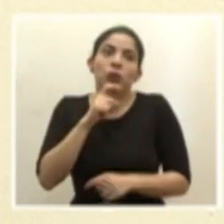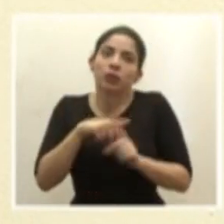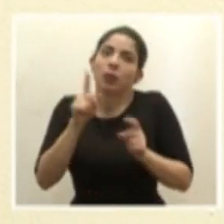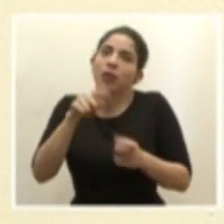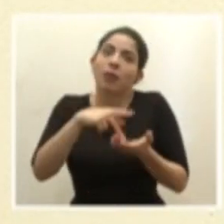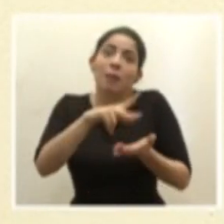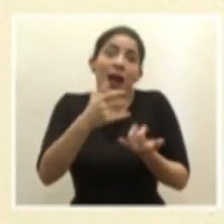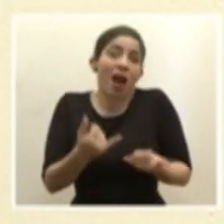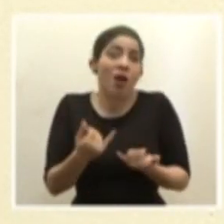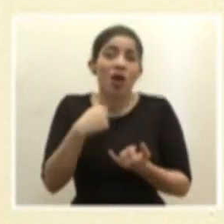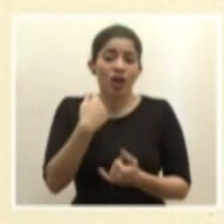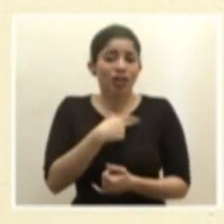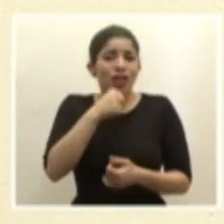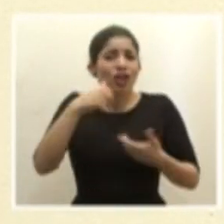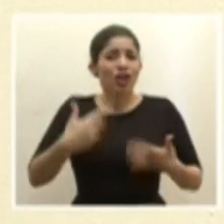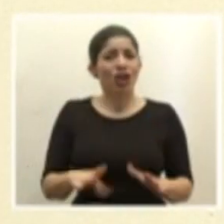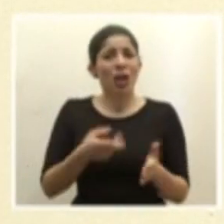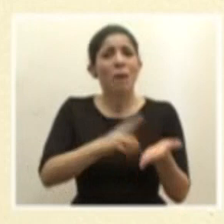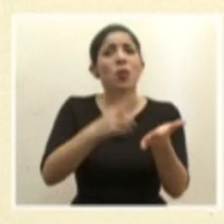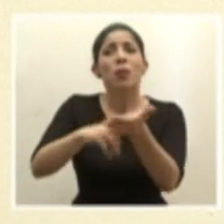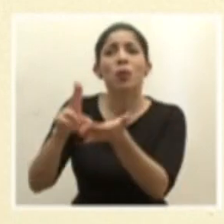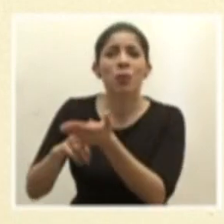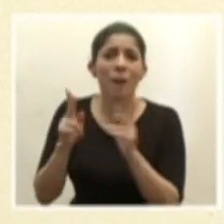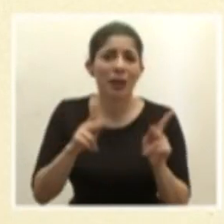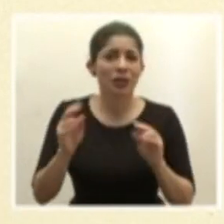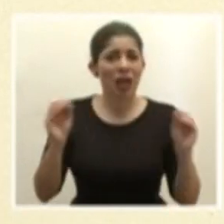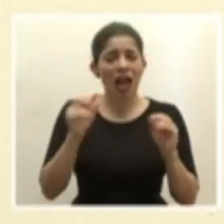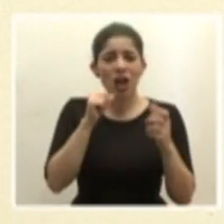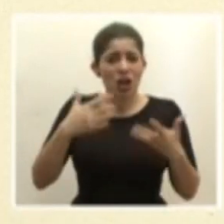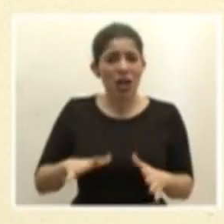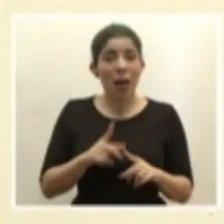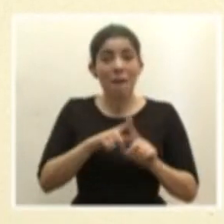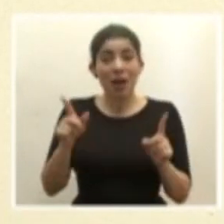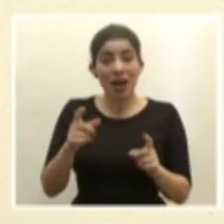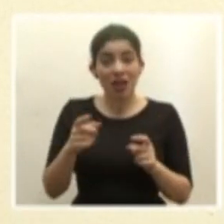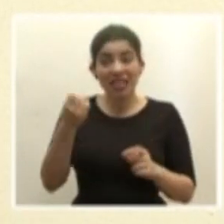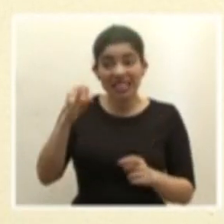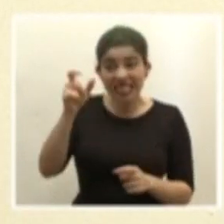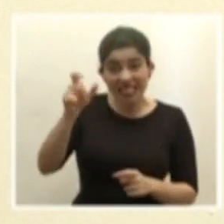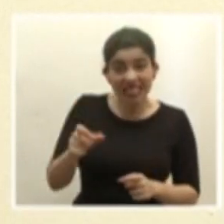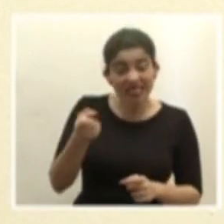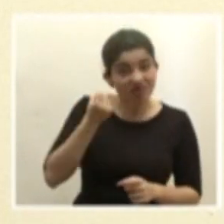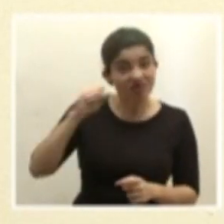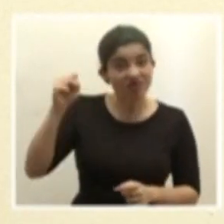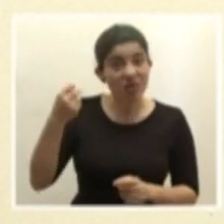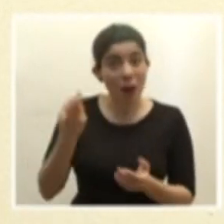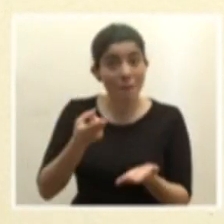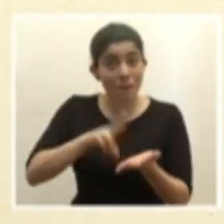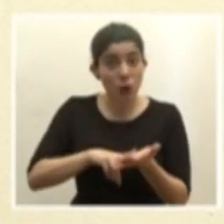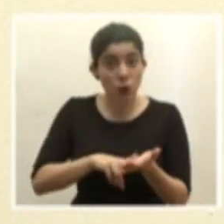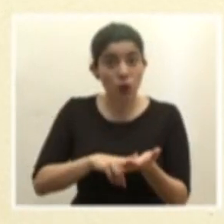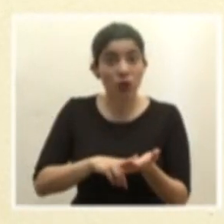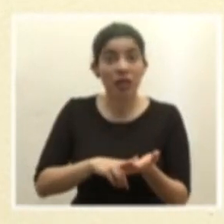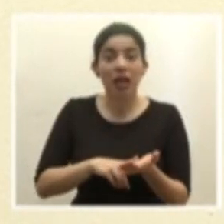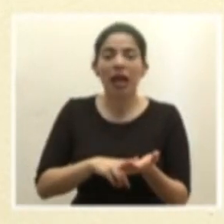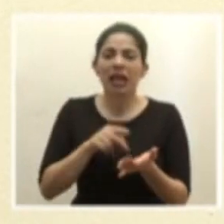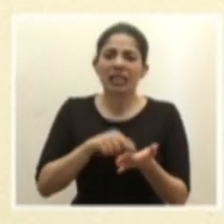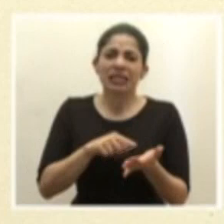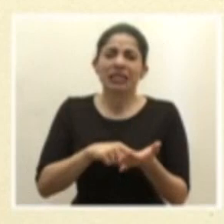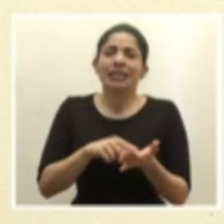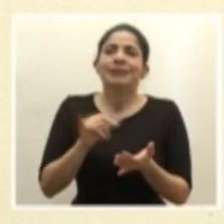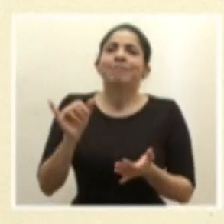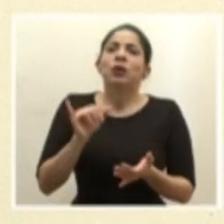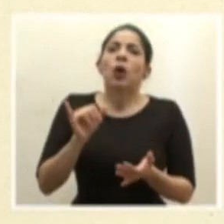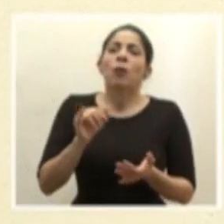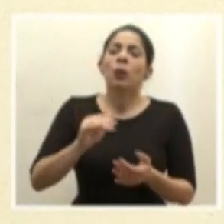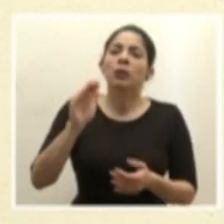estamos viviendo. O sea, nosotros no quisiéramos multar a nadie, pero una multa en ese caso, una sanción, es como